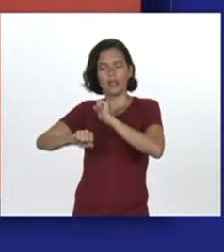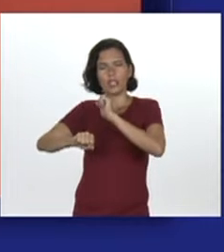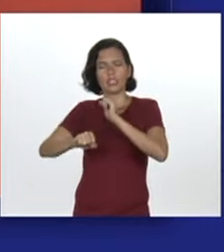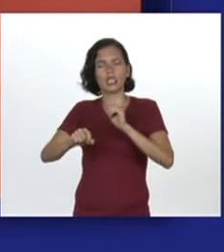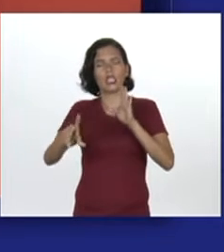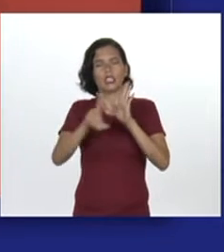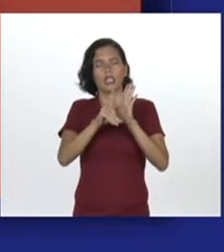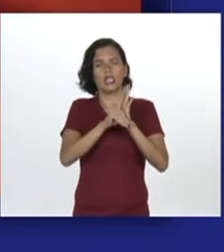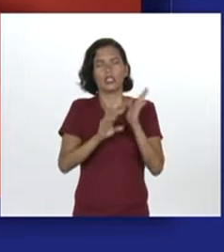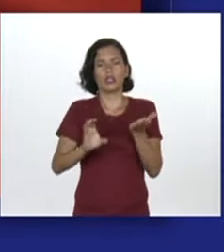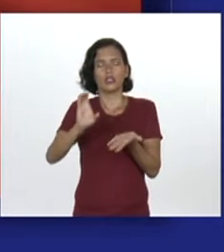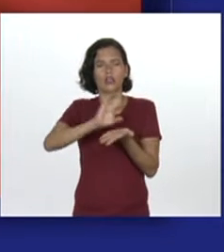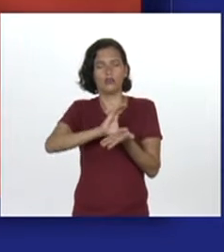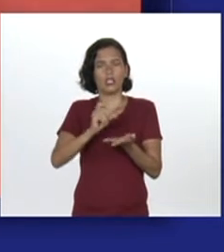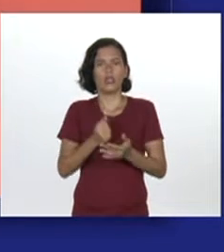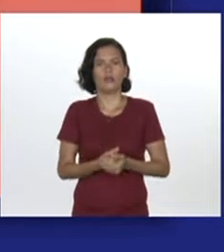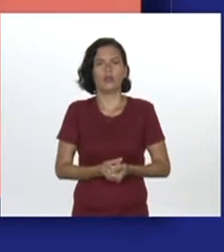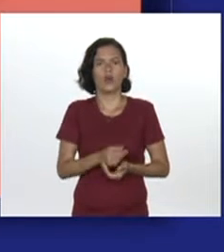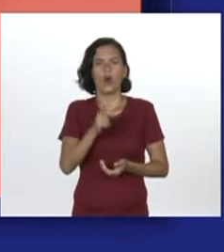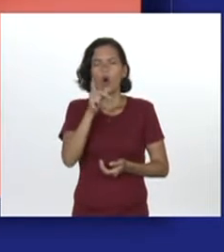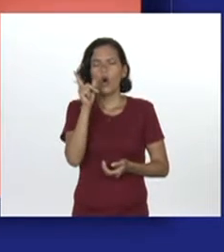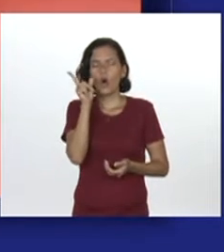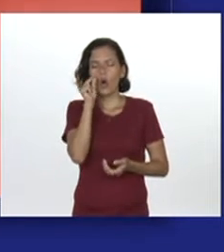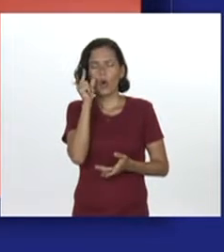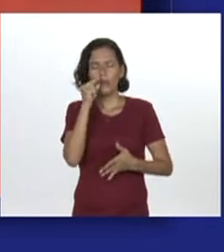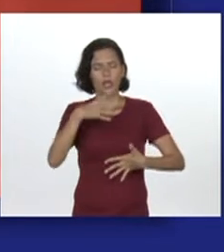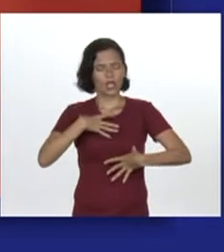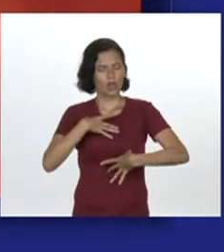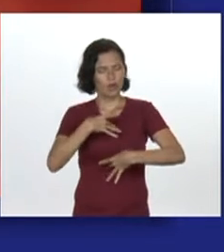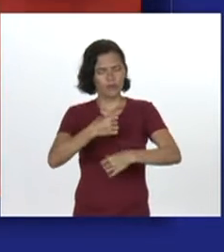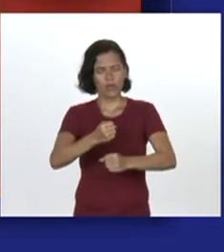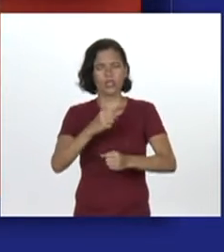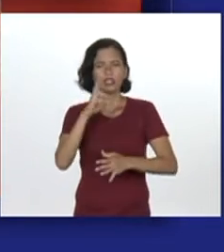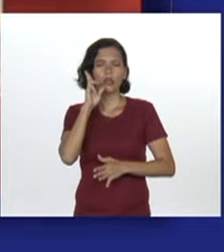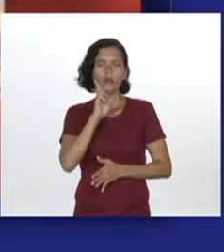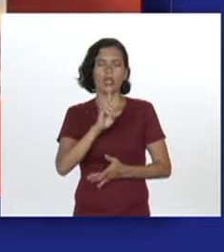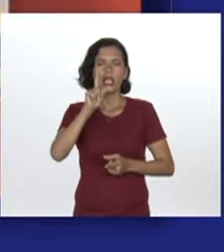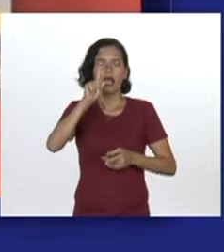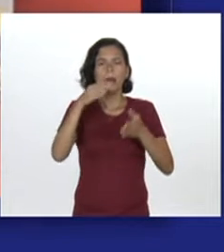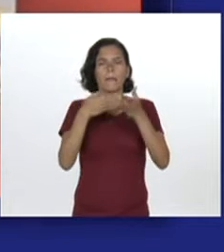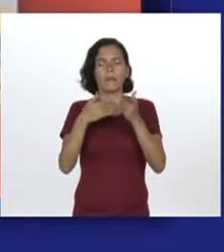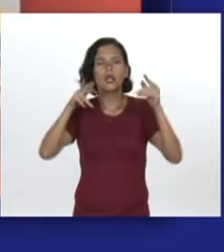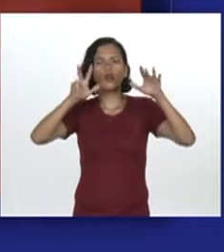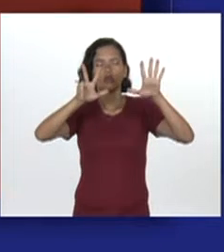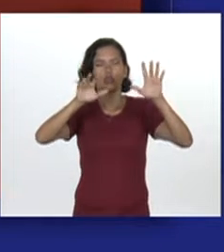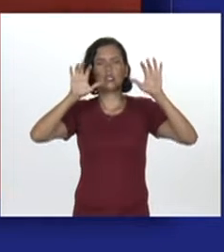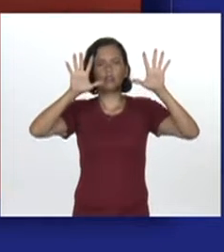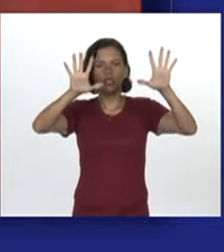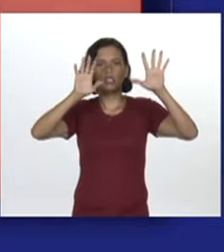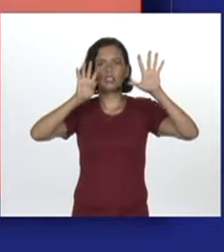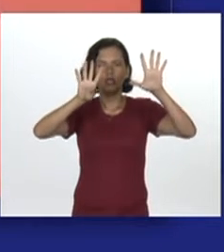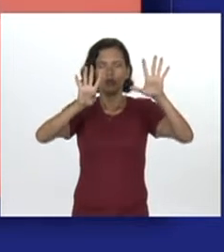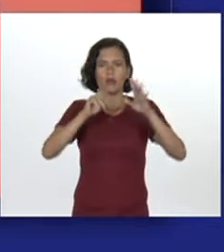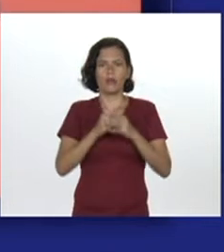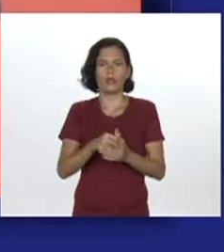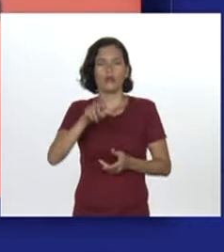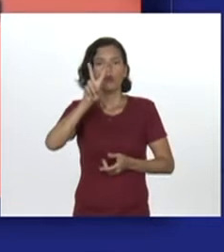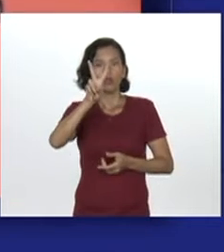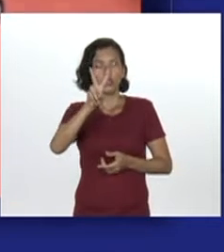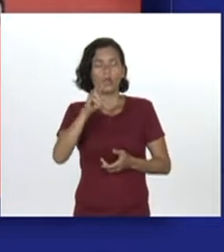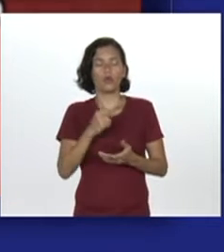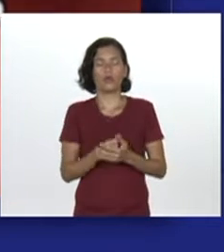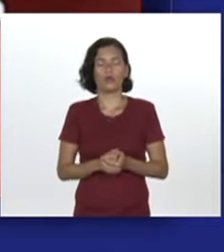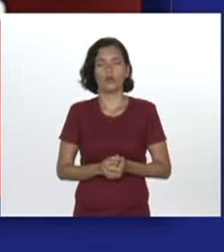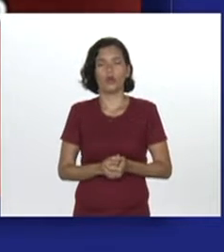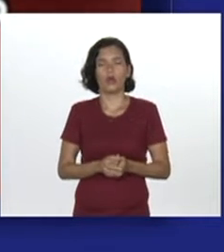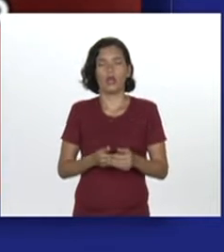y América, hombre de entera confianza de Simón Bolívar, quien desde 1819 lo mantuvo como